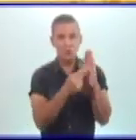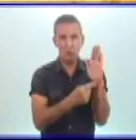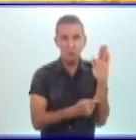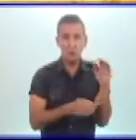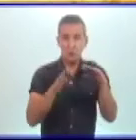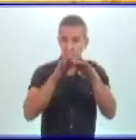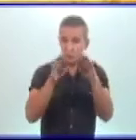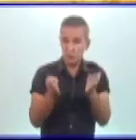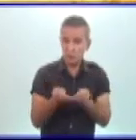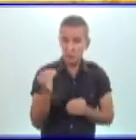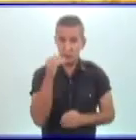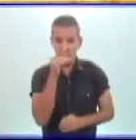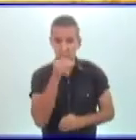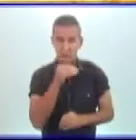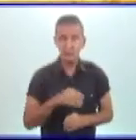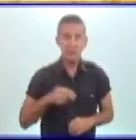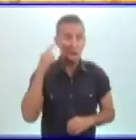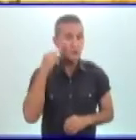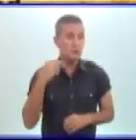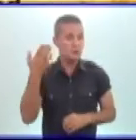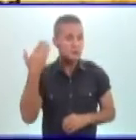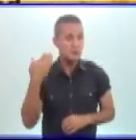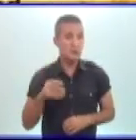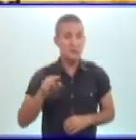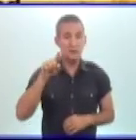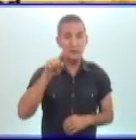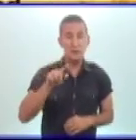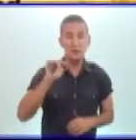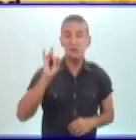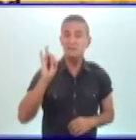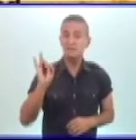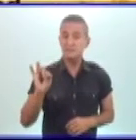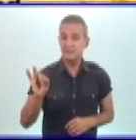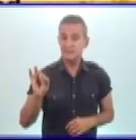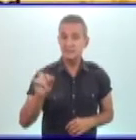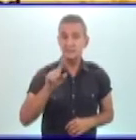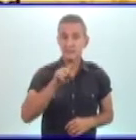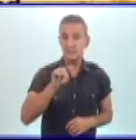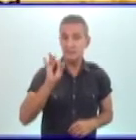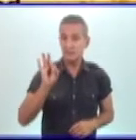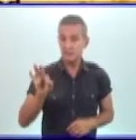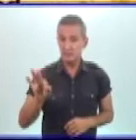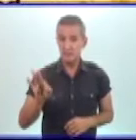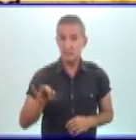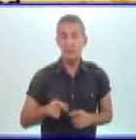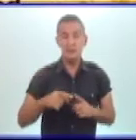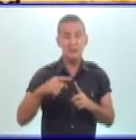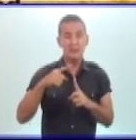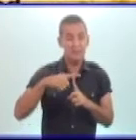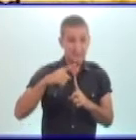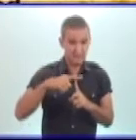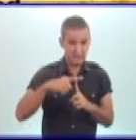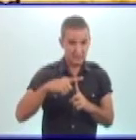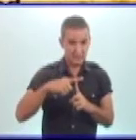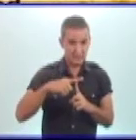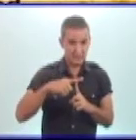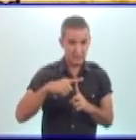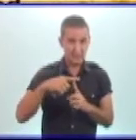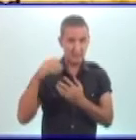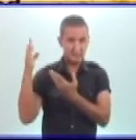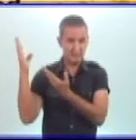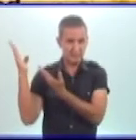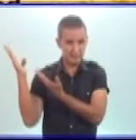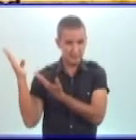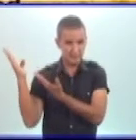siglos XVII y XVIII. El estudio individual plantea. Imagina que eres un panelista que debes convencer a